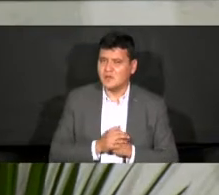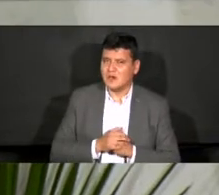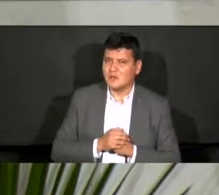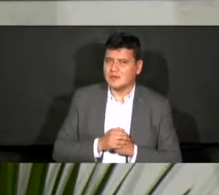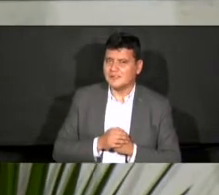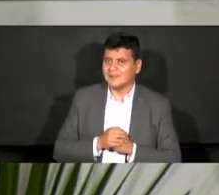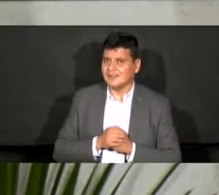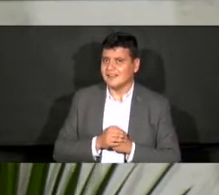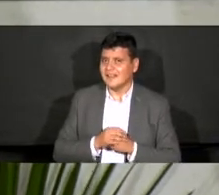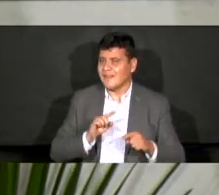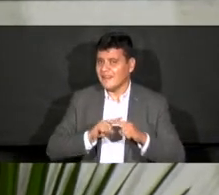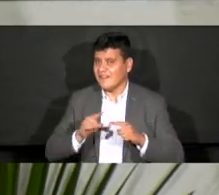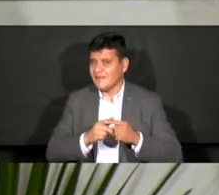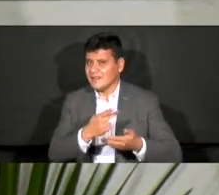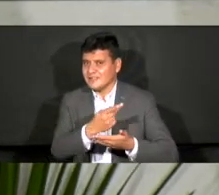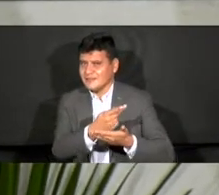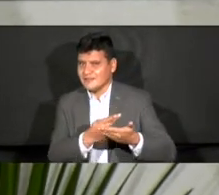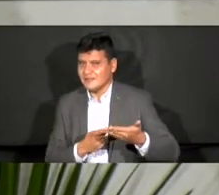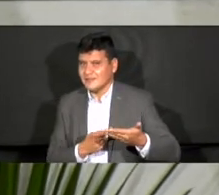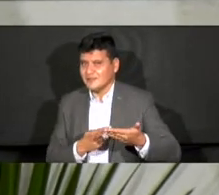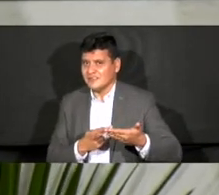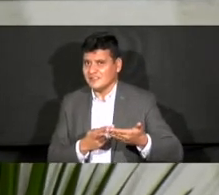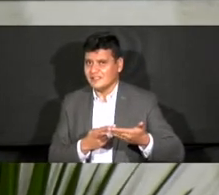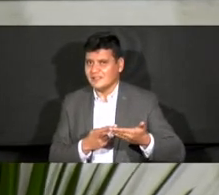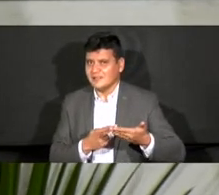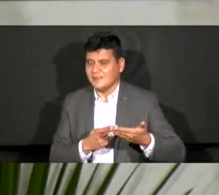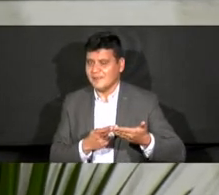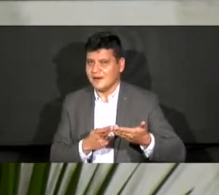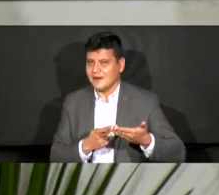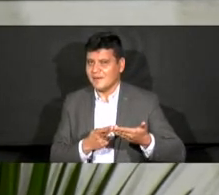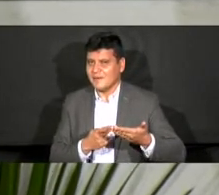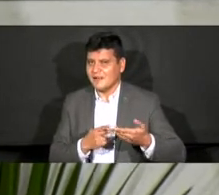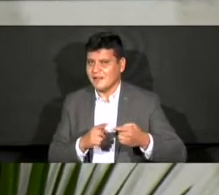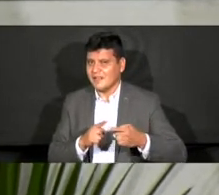compartirle, señora gobernadora, que al 31 de julio